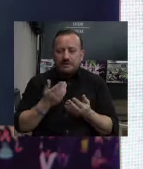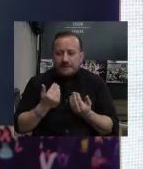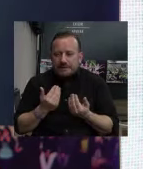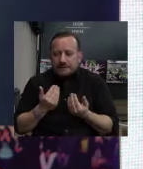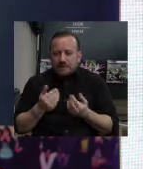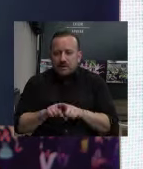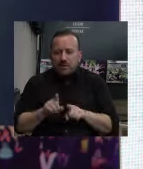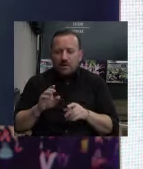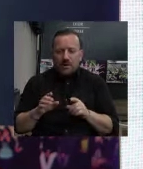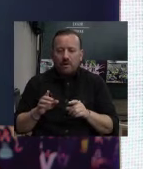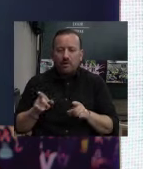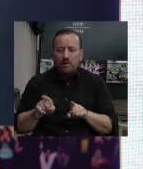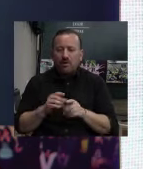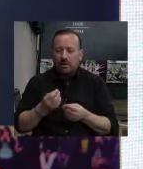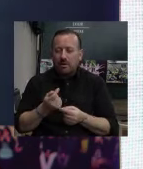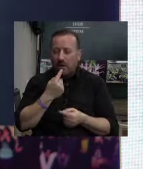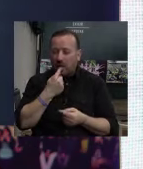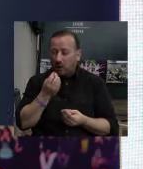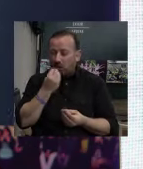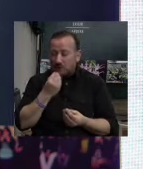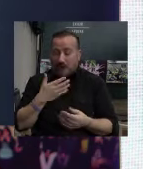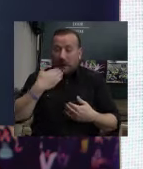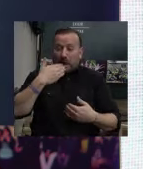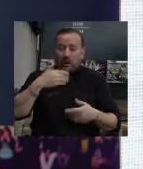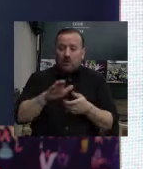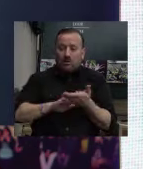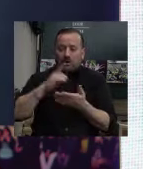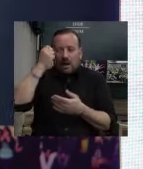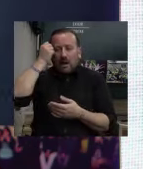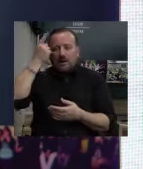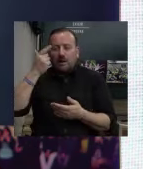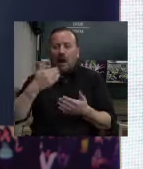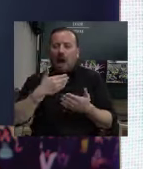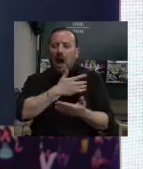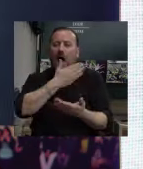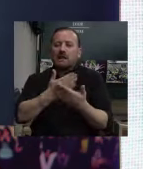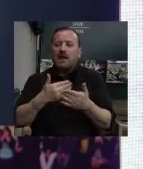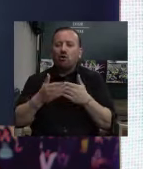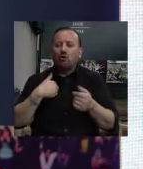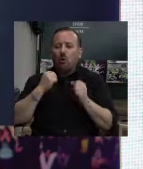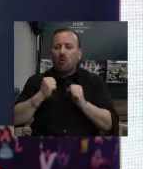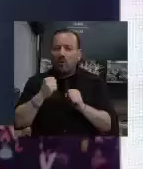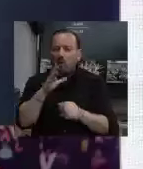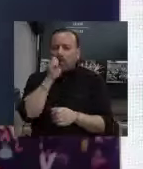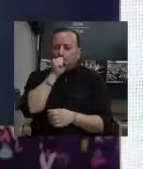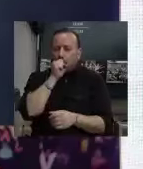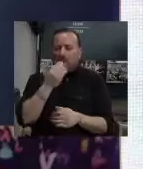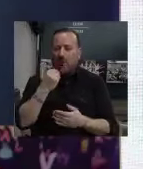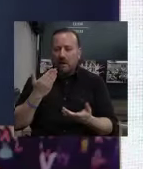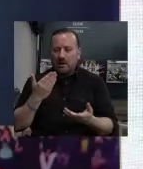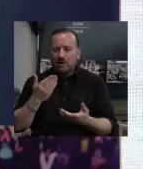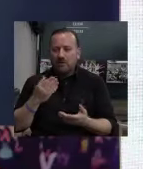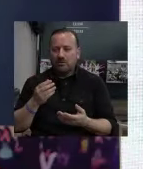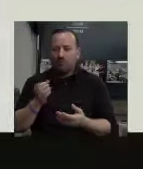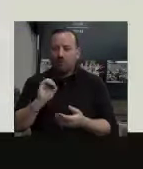que al primer día casi ahogarse cuando come algo muy picante para entender hasta dónde llega su nivel de pique o su nivel